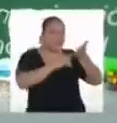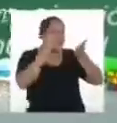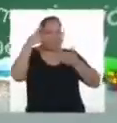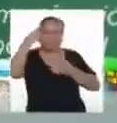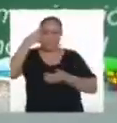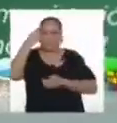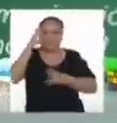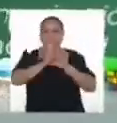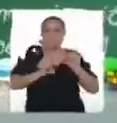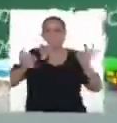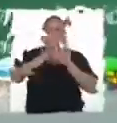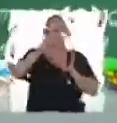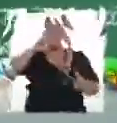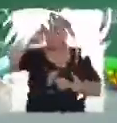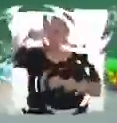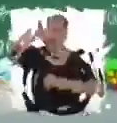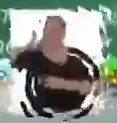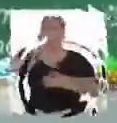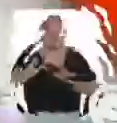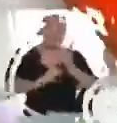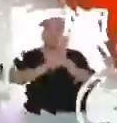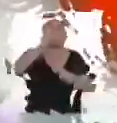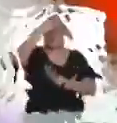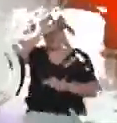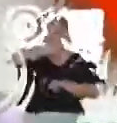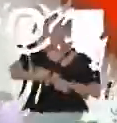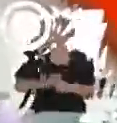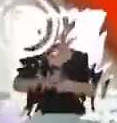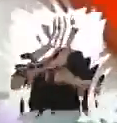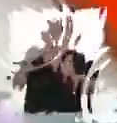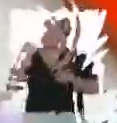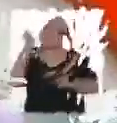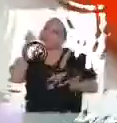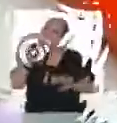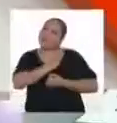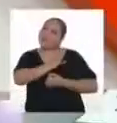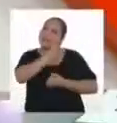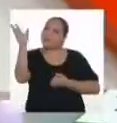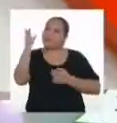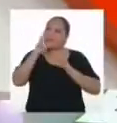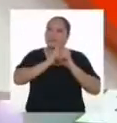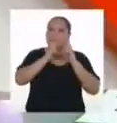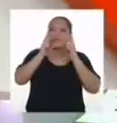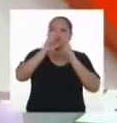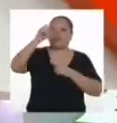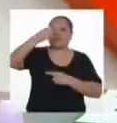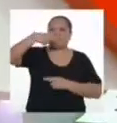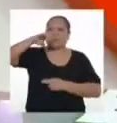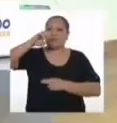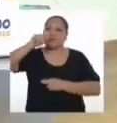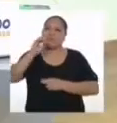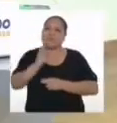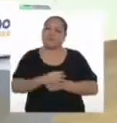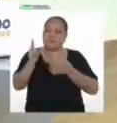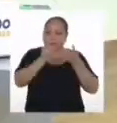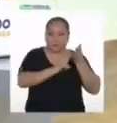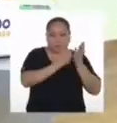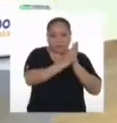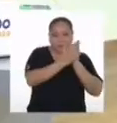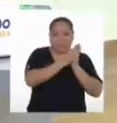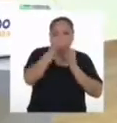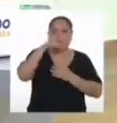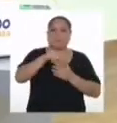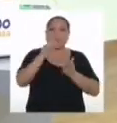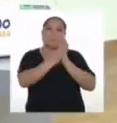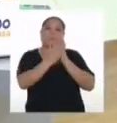reflexionaremos sobre la importancia de las cuencas para el desarrollo humano. Ahora entiendo por qué te fuiste al río Cañete a leer ese libro. Sí, y